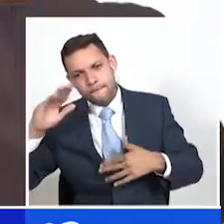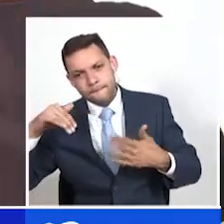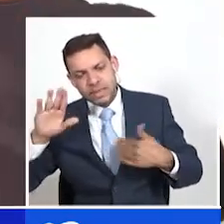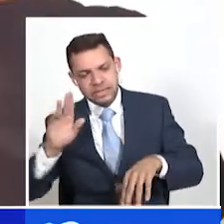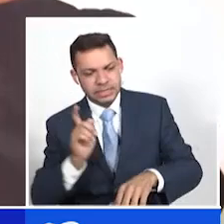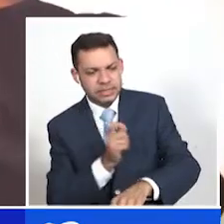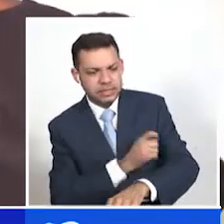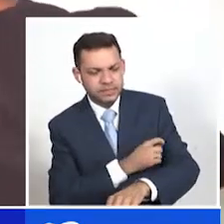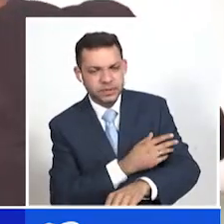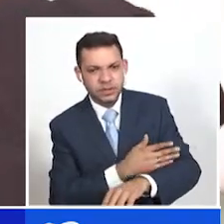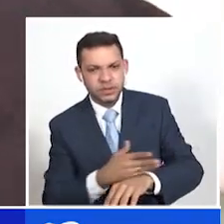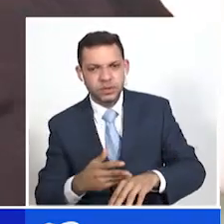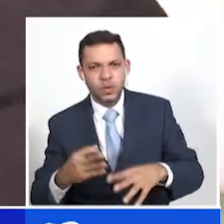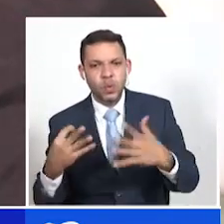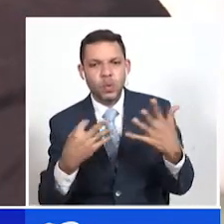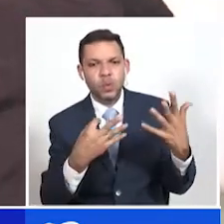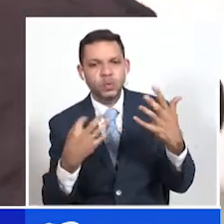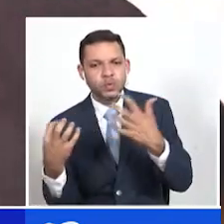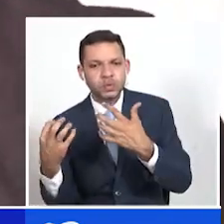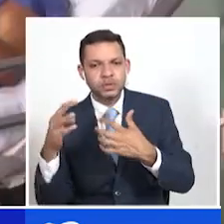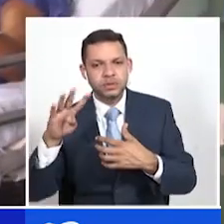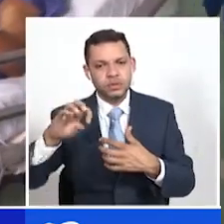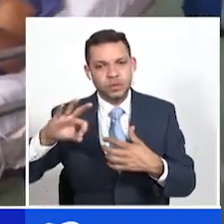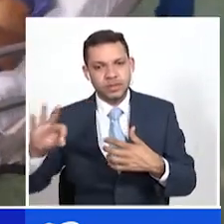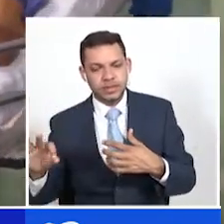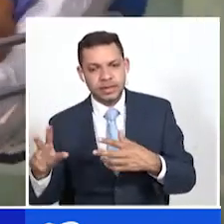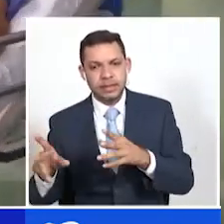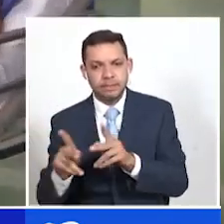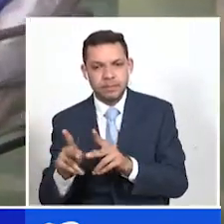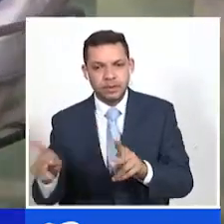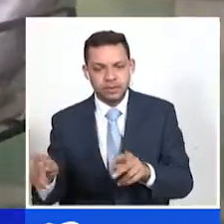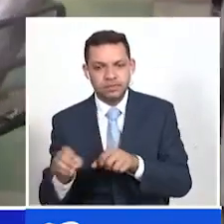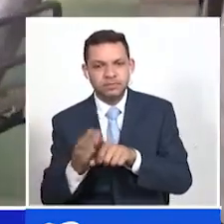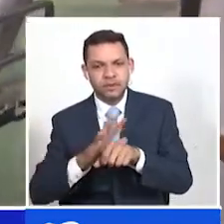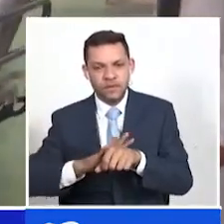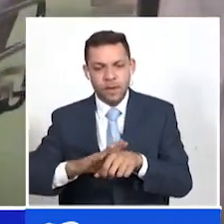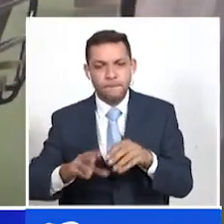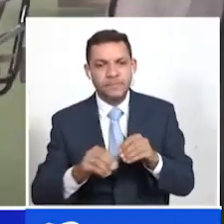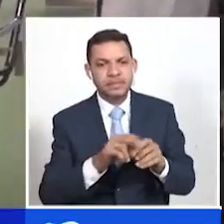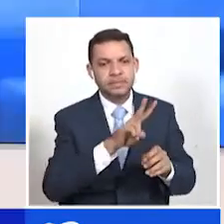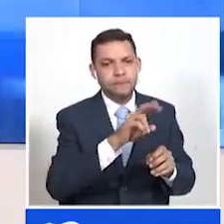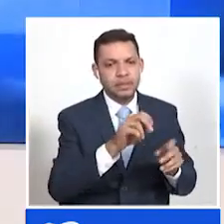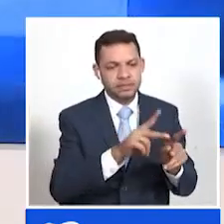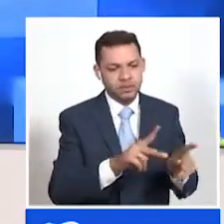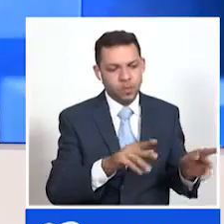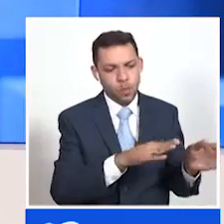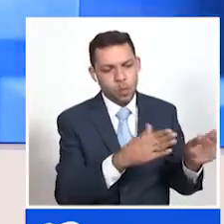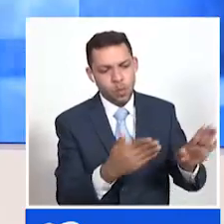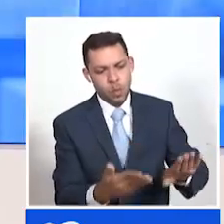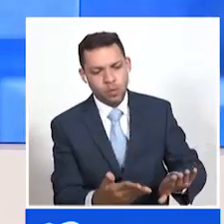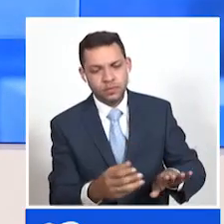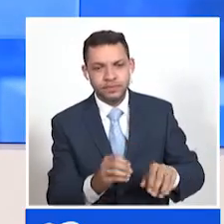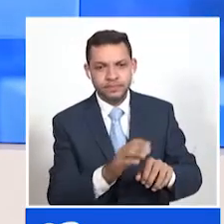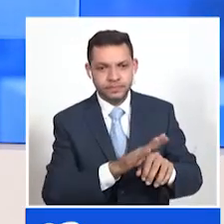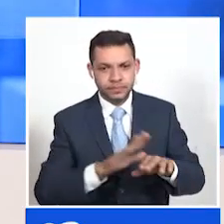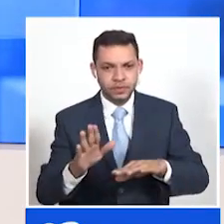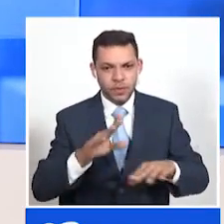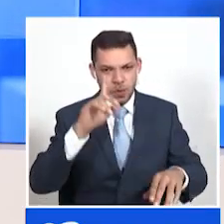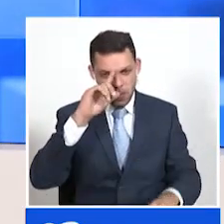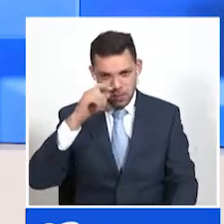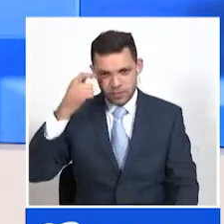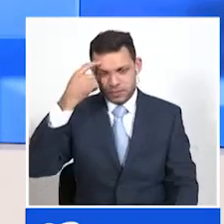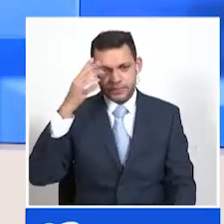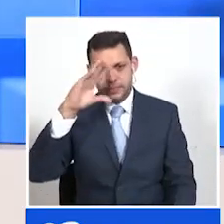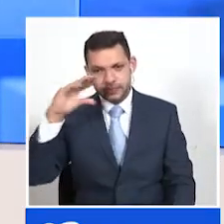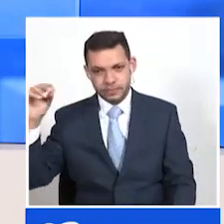semana fueron confirmados 893 nuevos casos y 20 personas perdieron la vida. En nuestra sección Gobierno en el Quindío, el